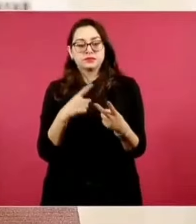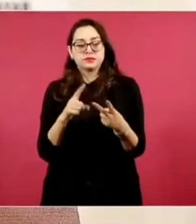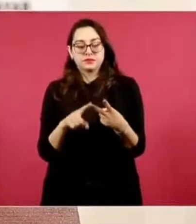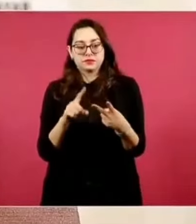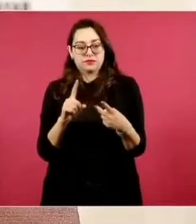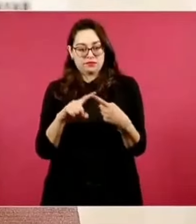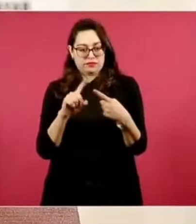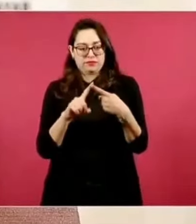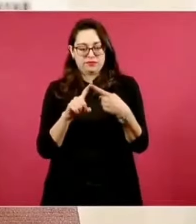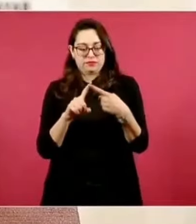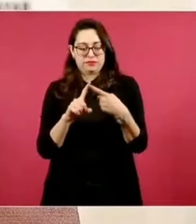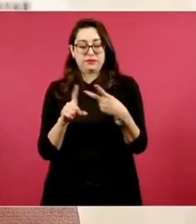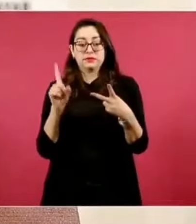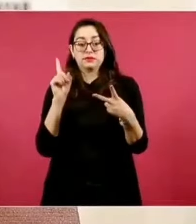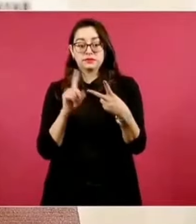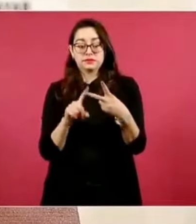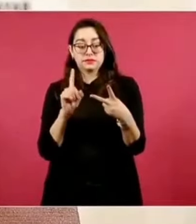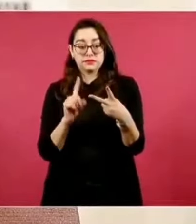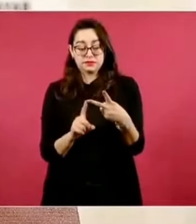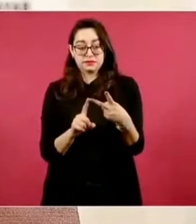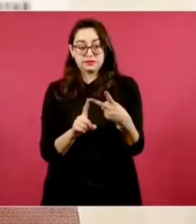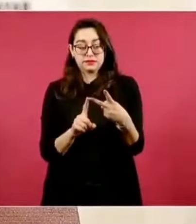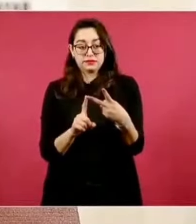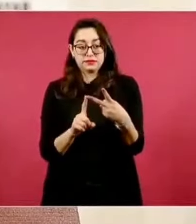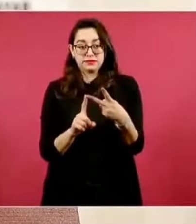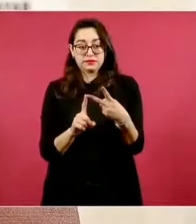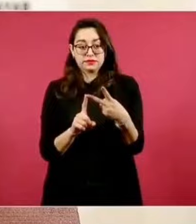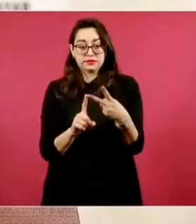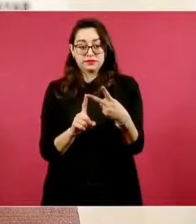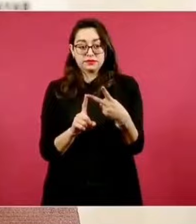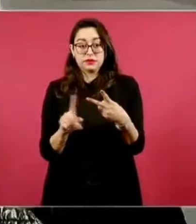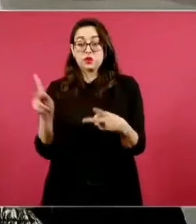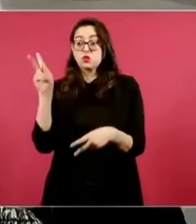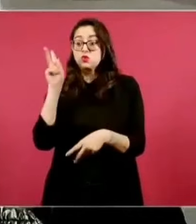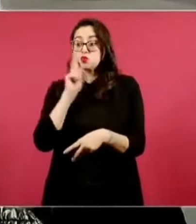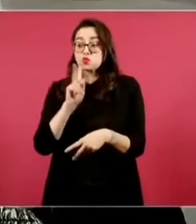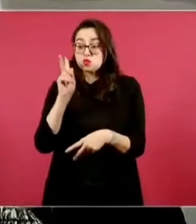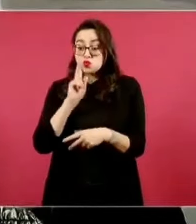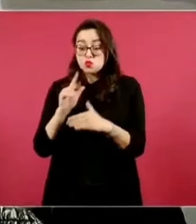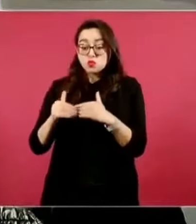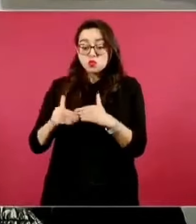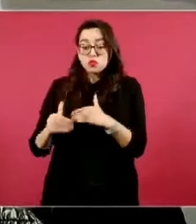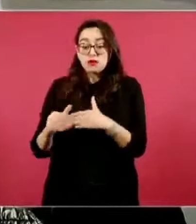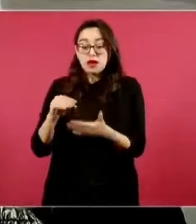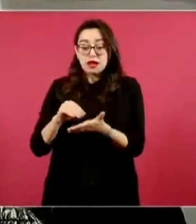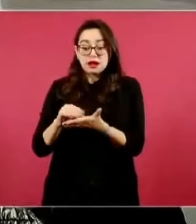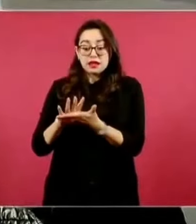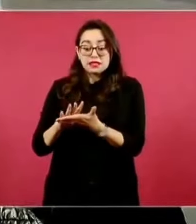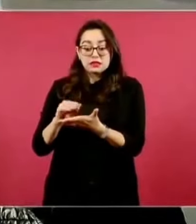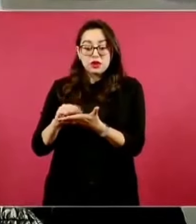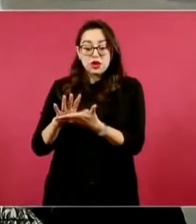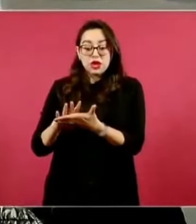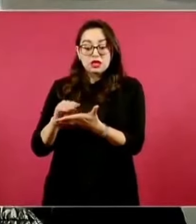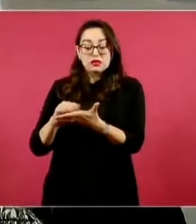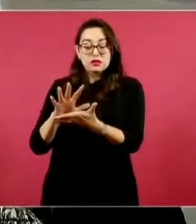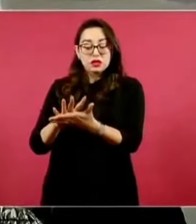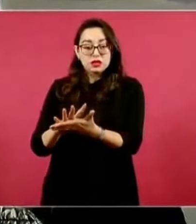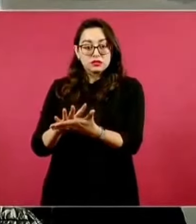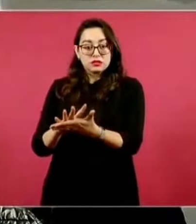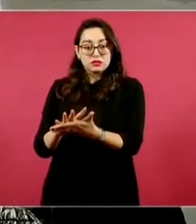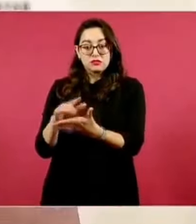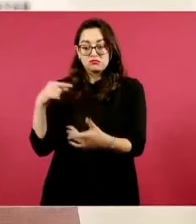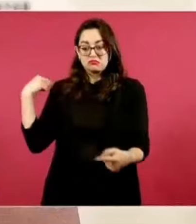el procedimiento que es experimental tiene un registro y en ese registro se señala